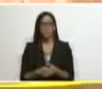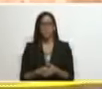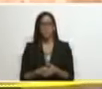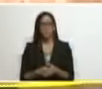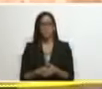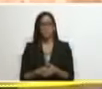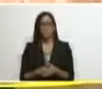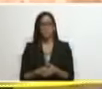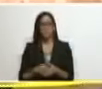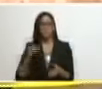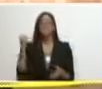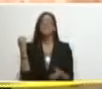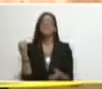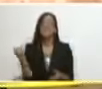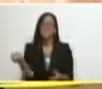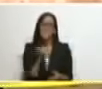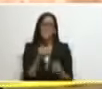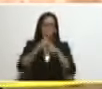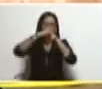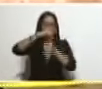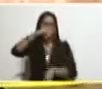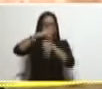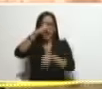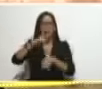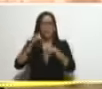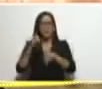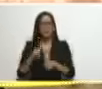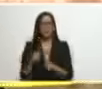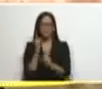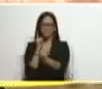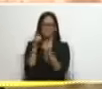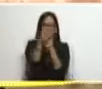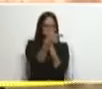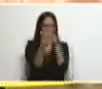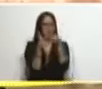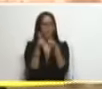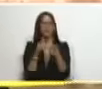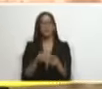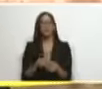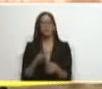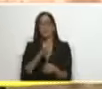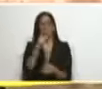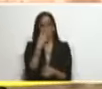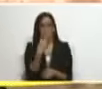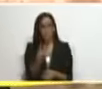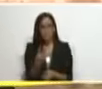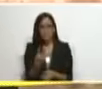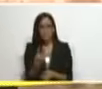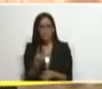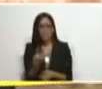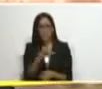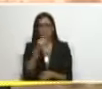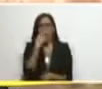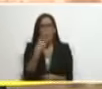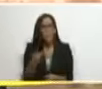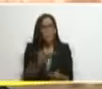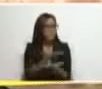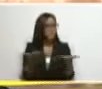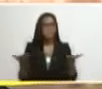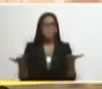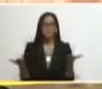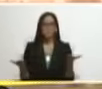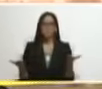y son asesinados con misiles de alta precisión? ¿No lo ven? ¿No lo vemos?